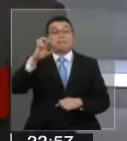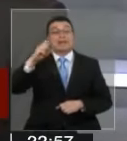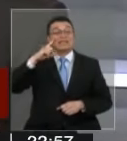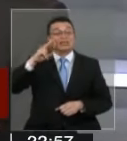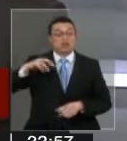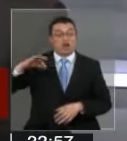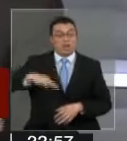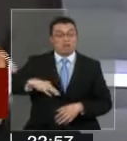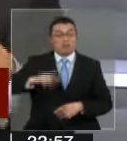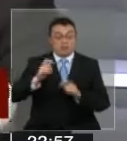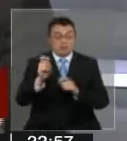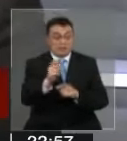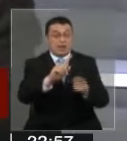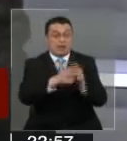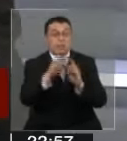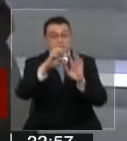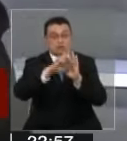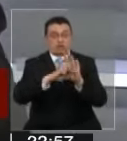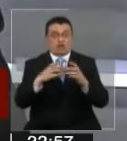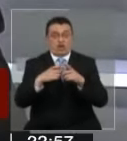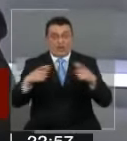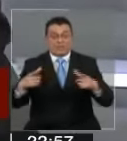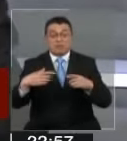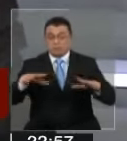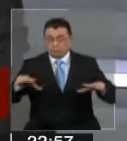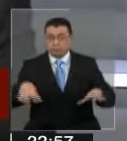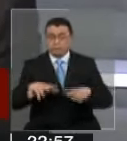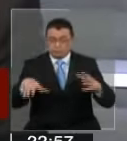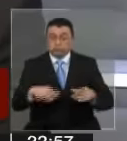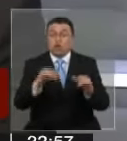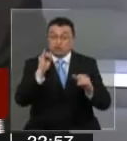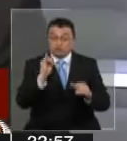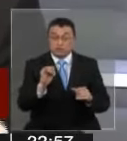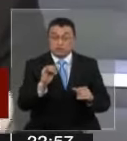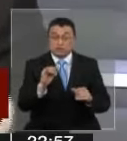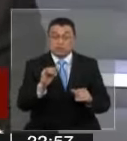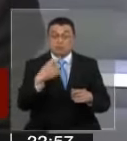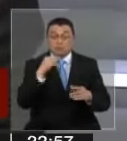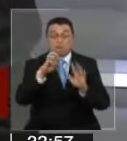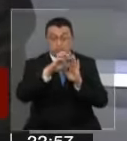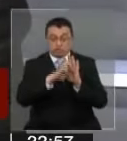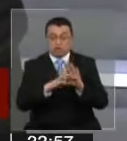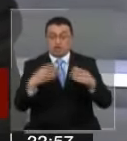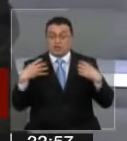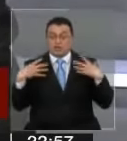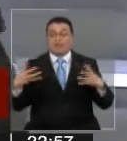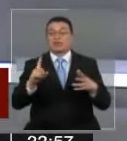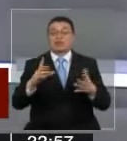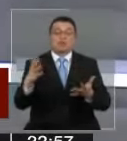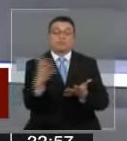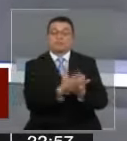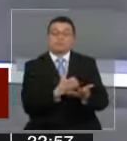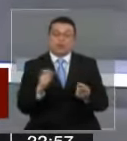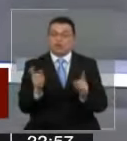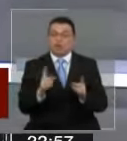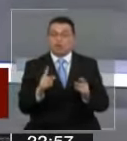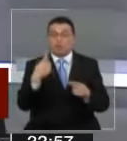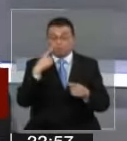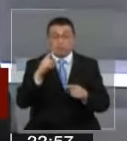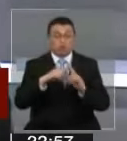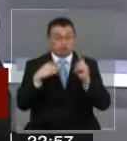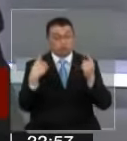en que remuneras a la Fuerza Armada. Y es un proyecto grande. Yo creo que ha habido intentos de hacerlo. Es un proyecto bastante grande y no se ha logrado. Pero, obviamente, yo creo que estaríamos